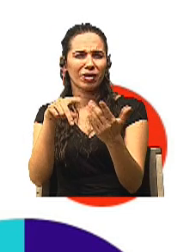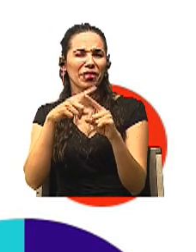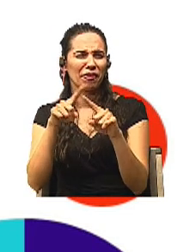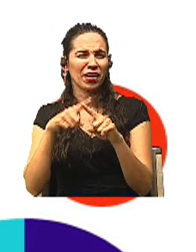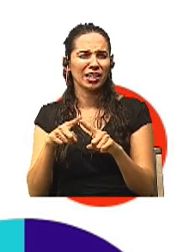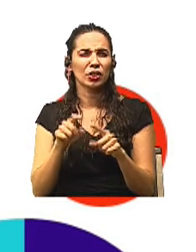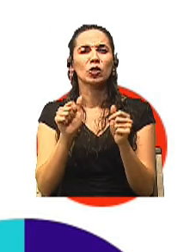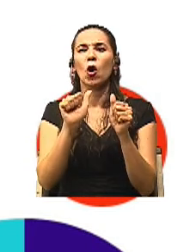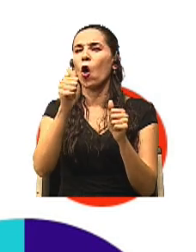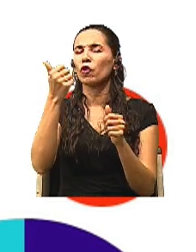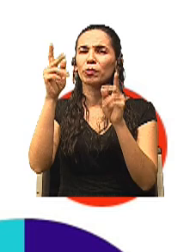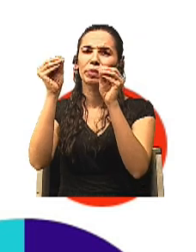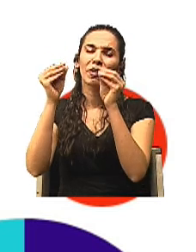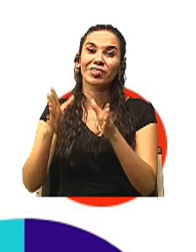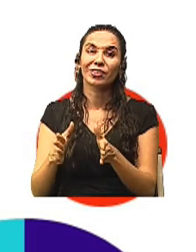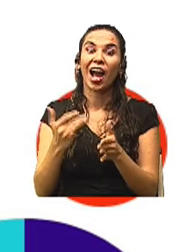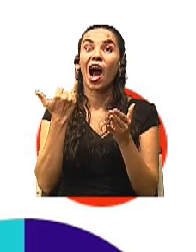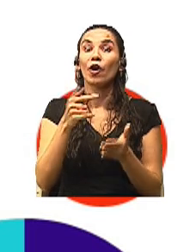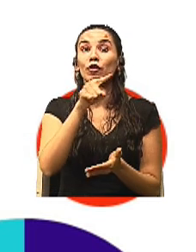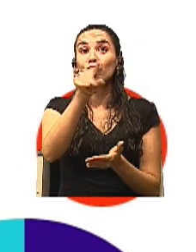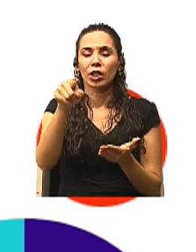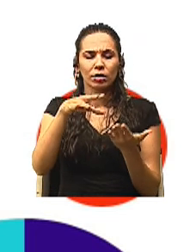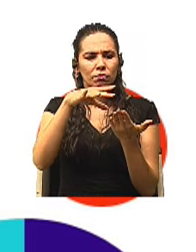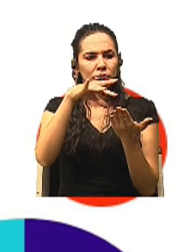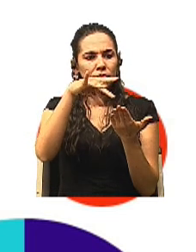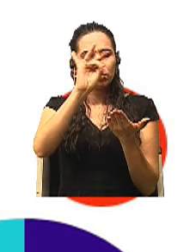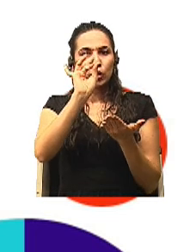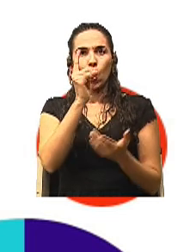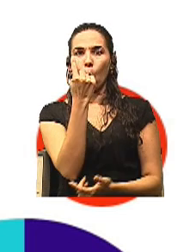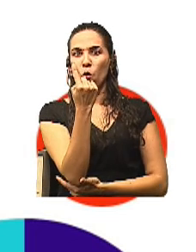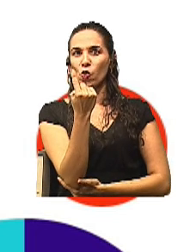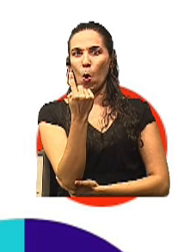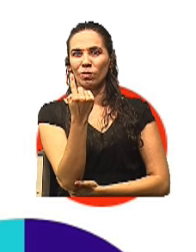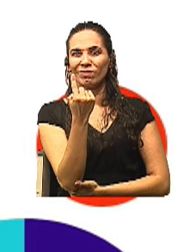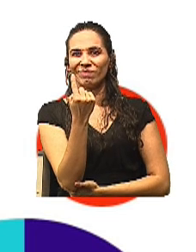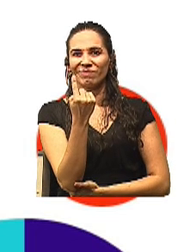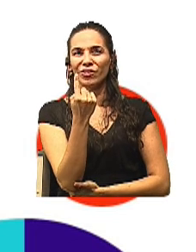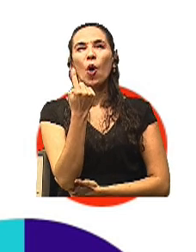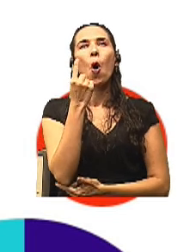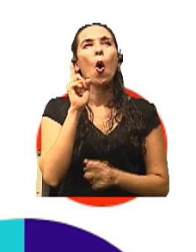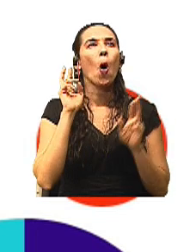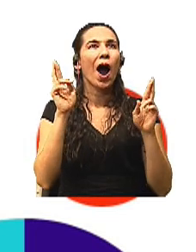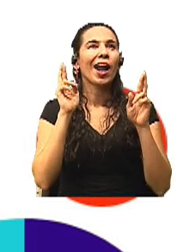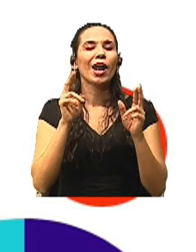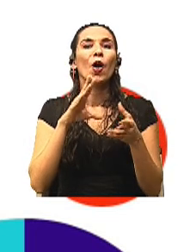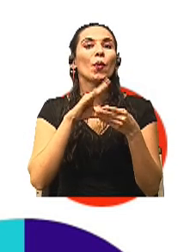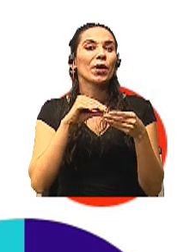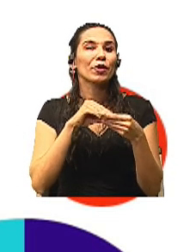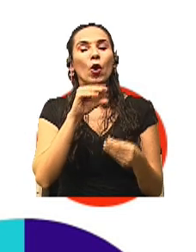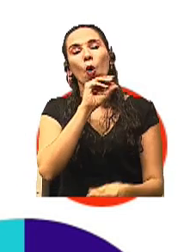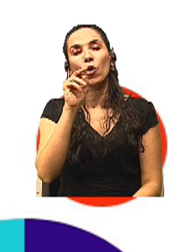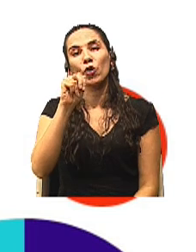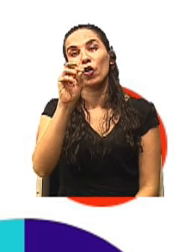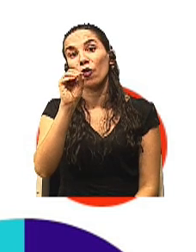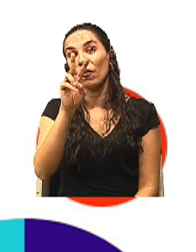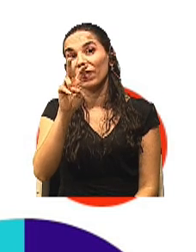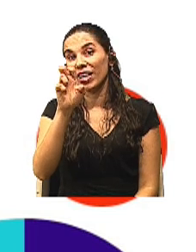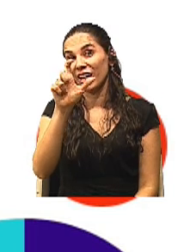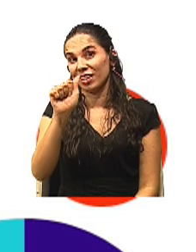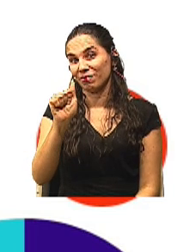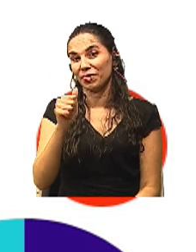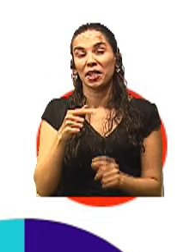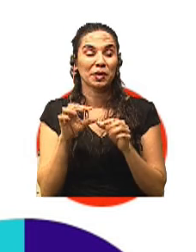profes. Van a elegir uno, ojalá que sea un cuento o una novela para seguir con el ámbito